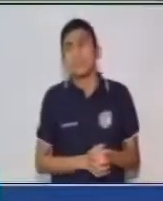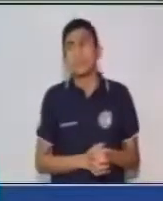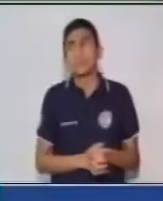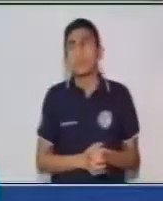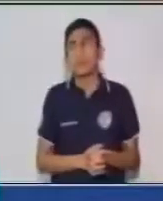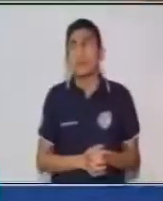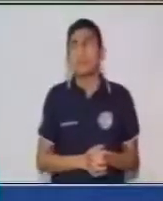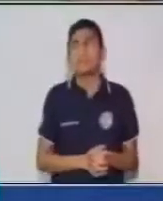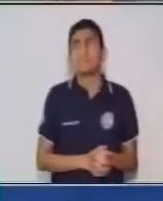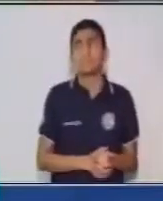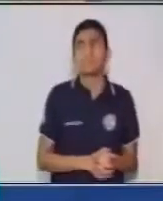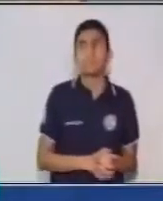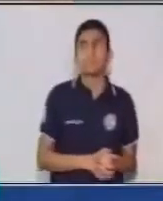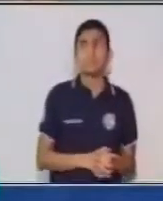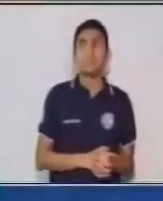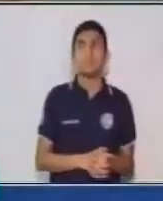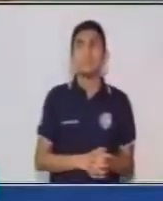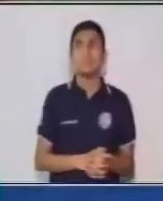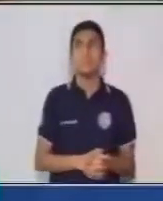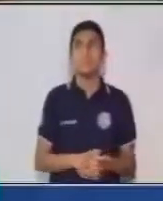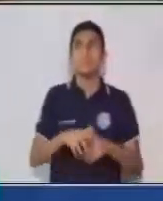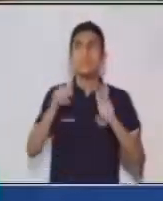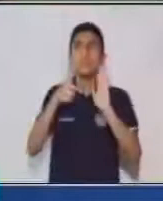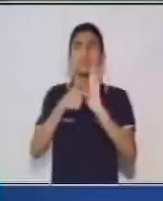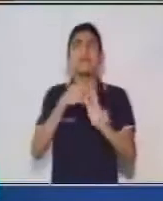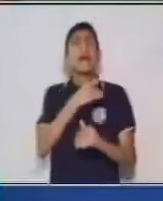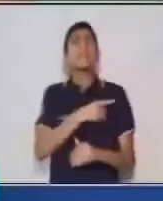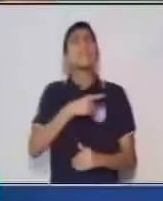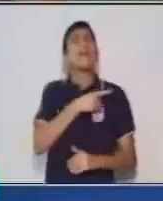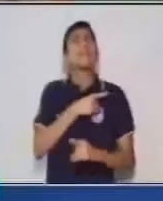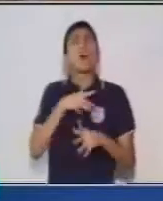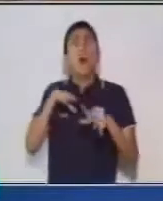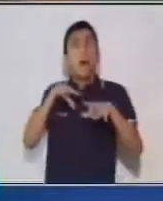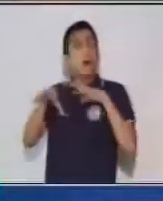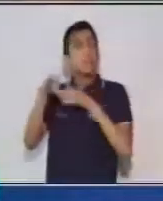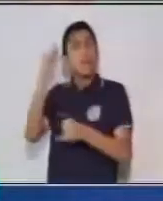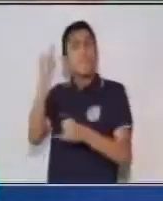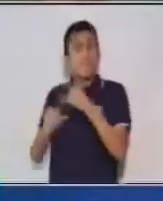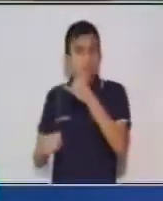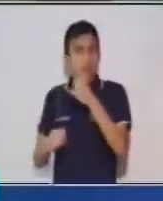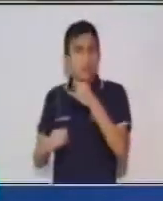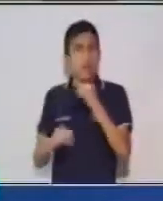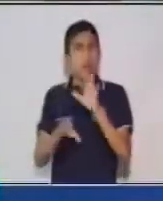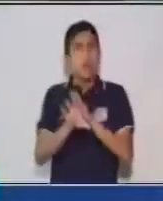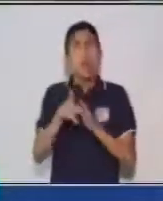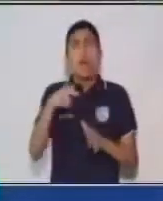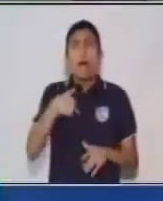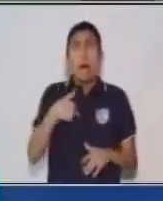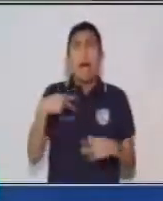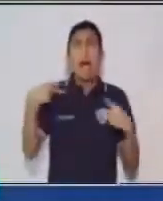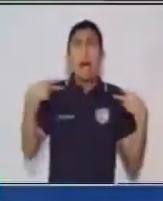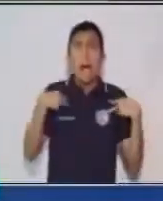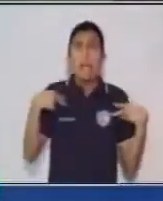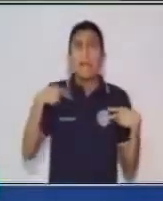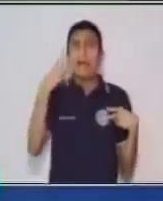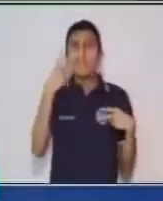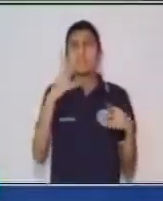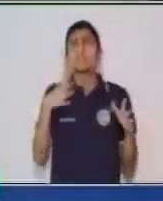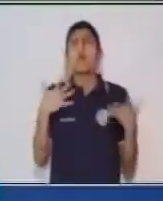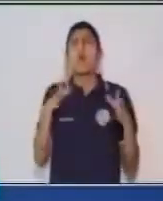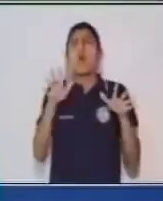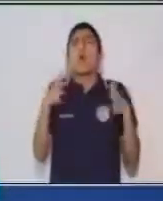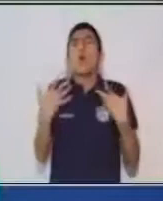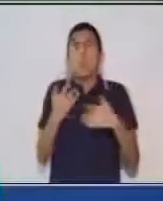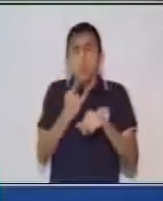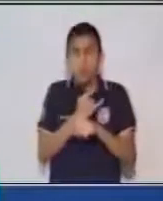Vamos con el pretérito perfecto. Es un deseo de una acción finalizada. Haya visto. Entonces, ¿cómo